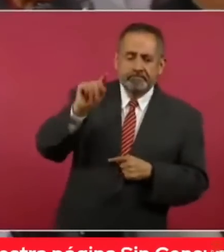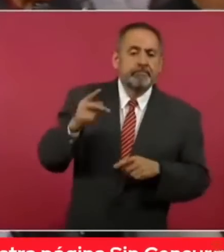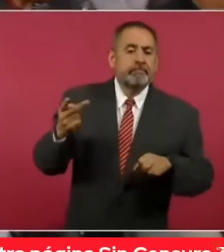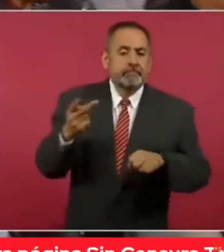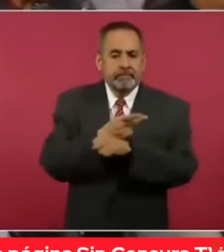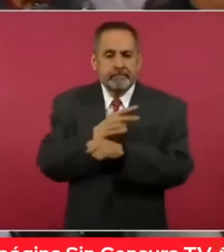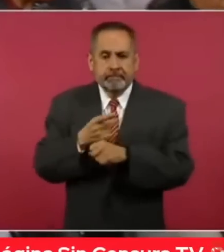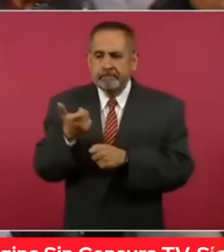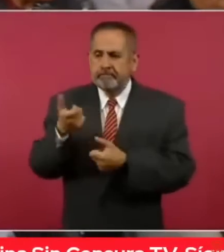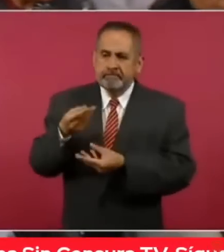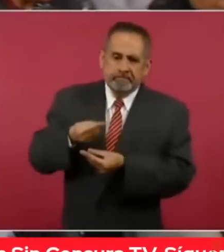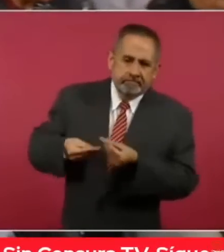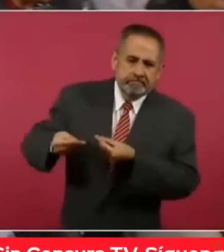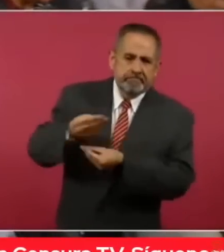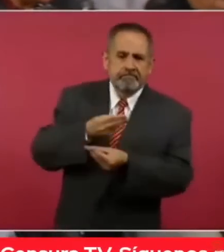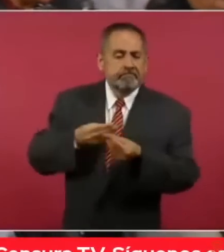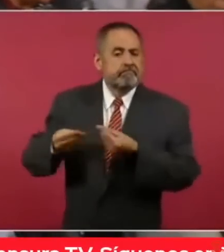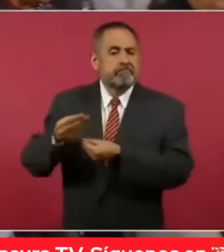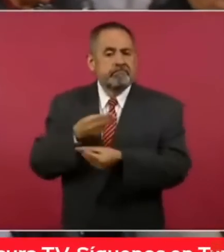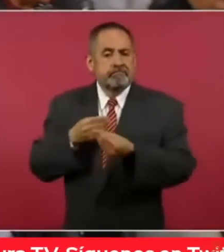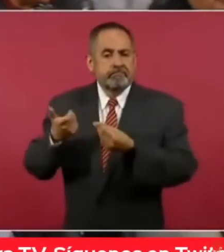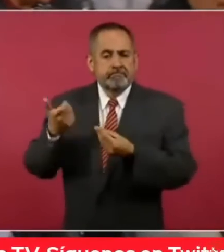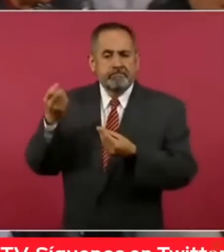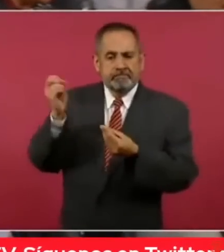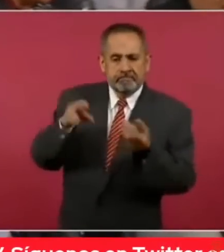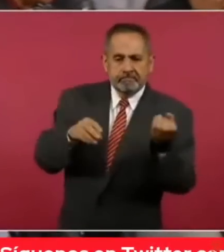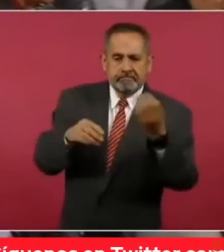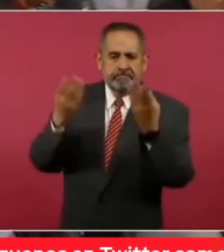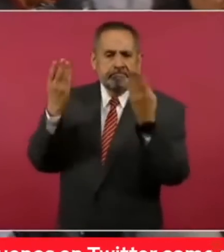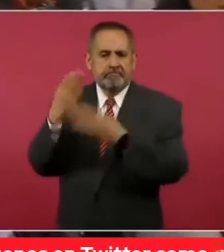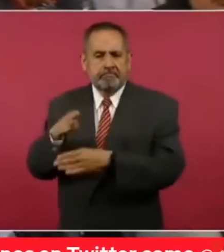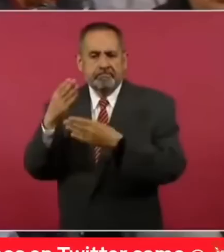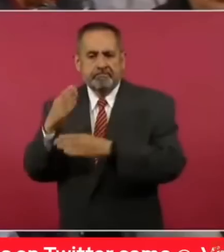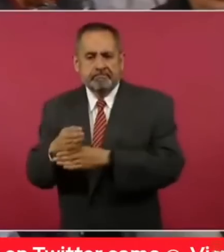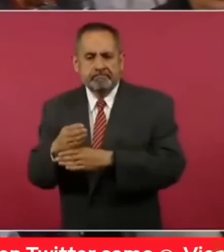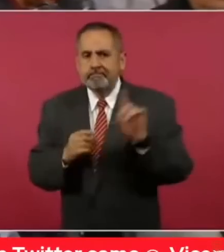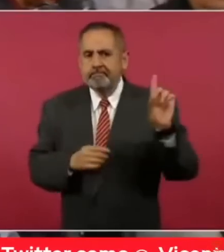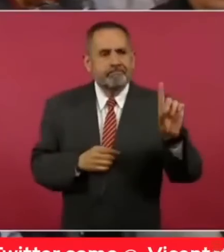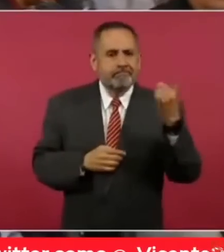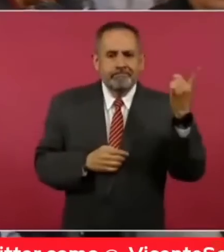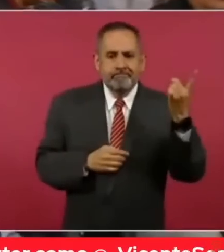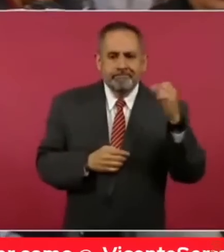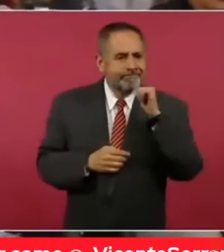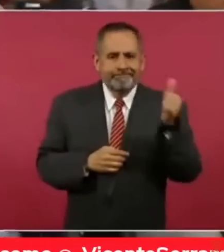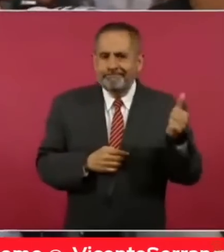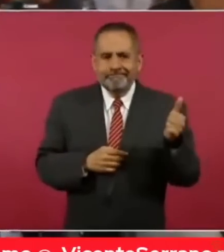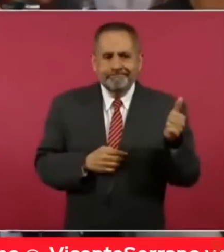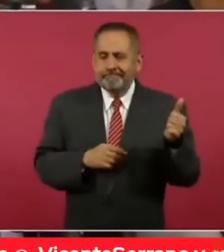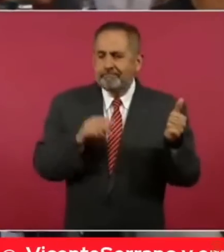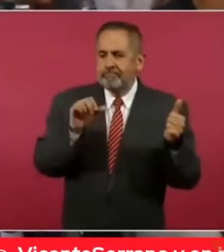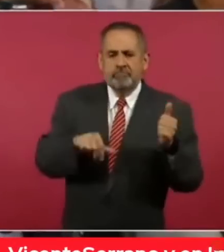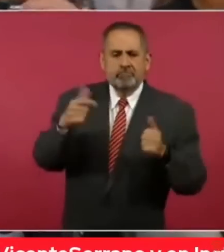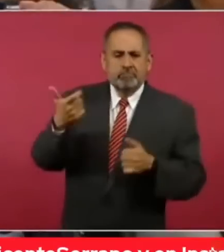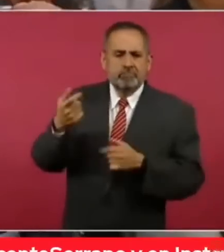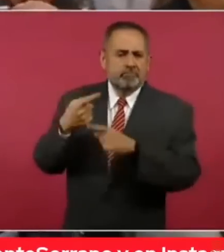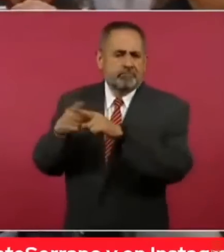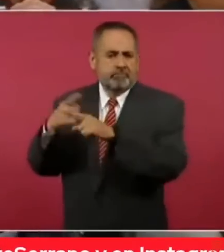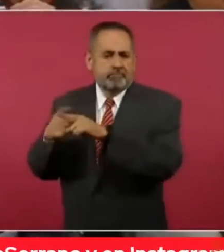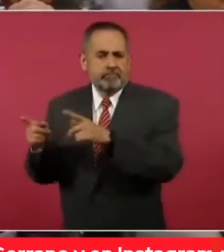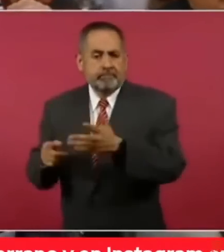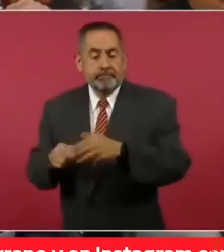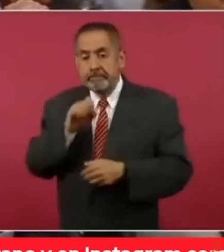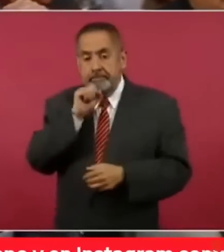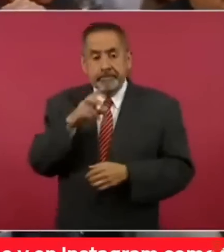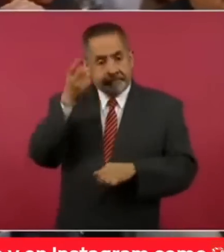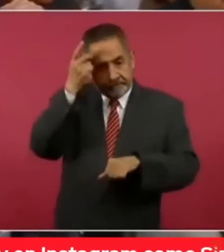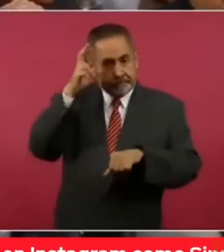cabo transacciones internacionales con monedas que no son el dólar norteamericano. La propia